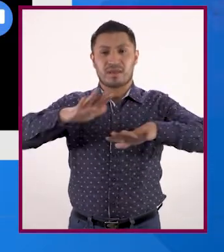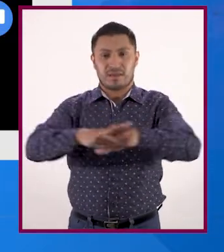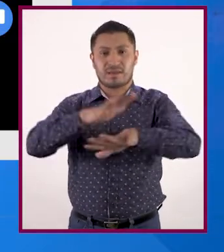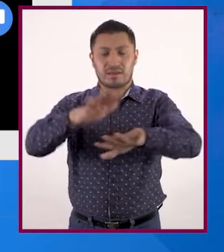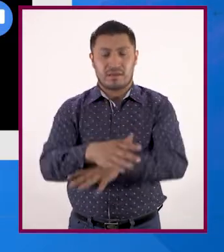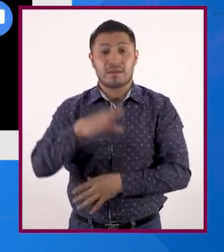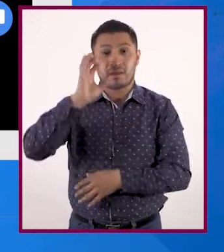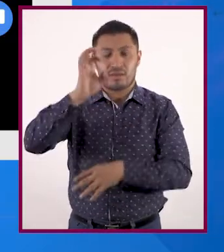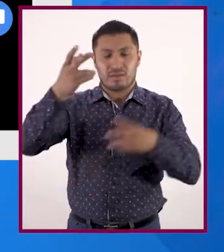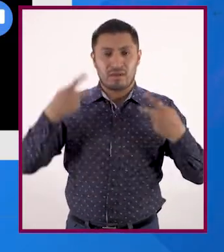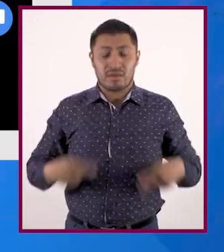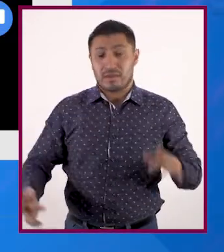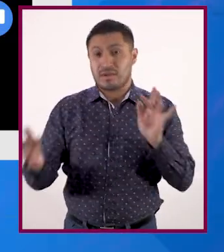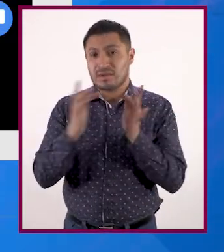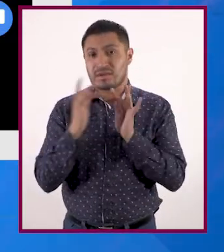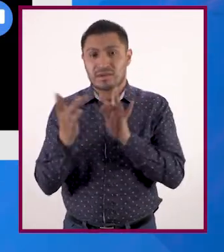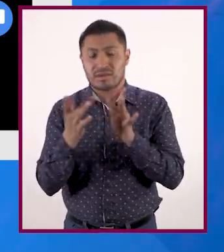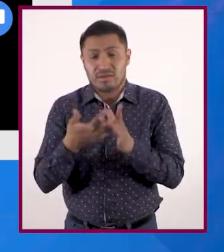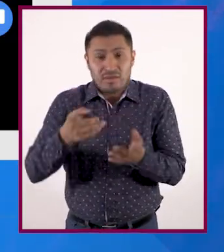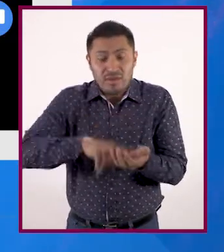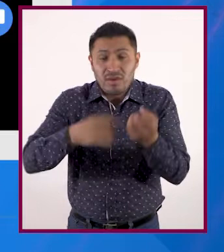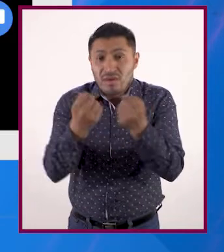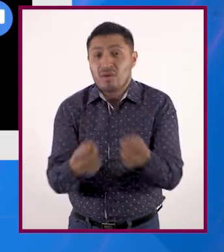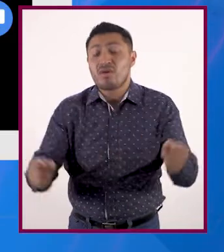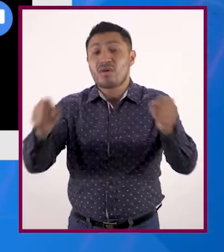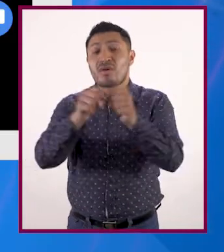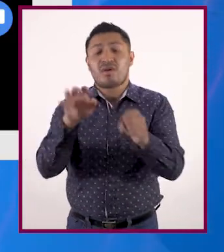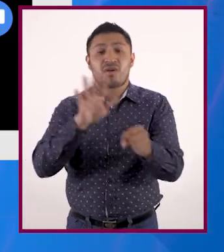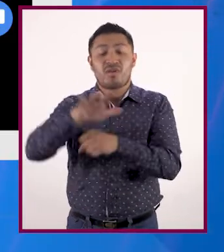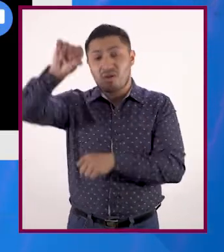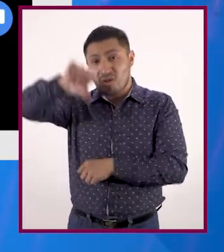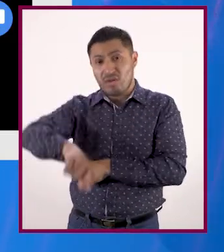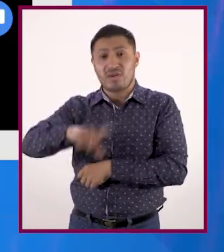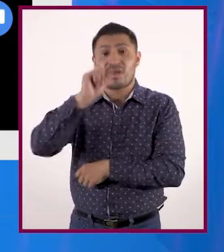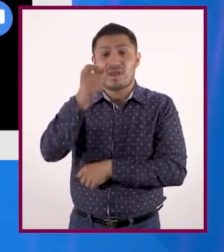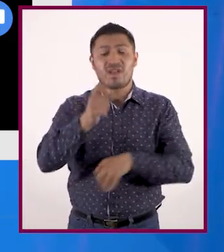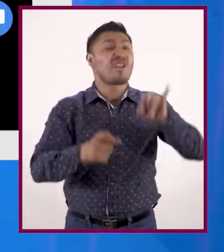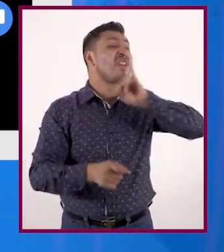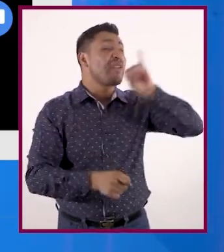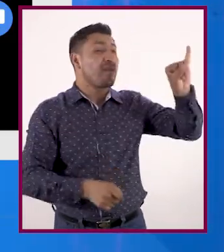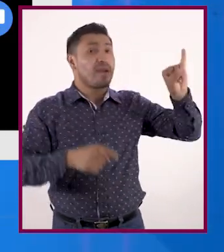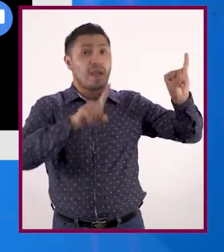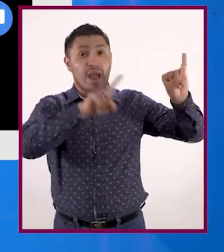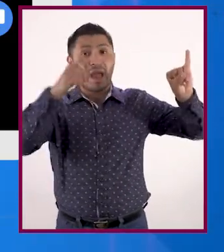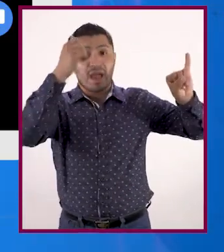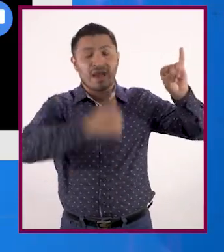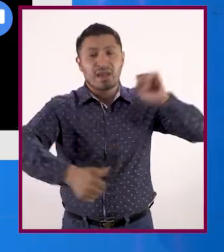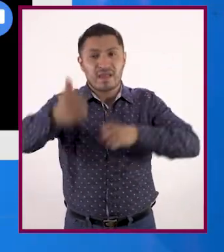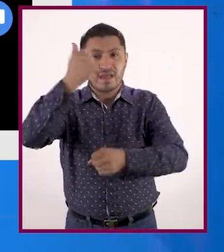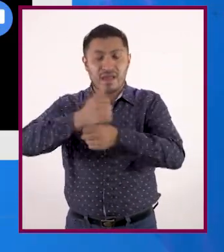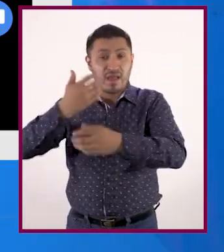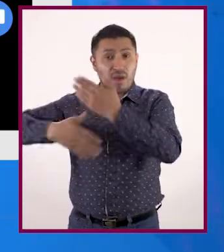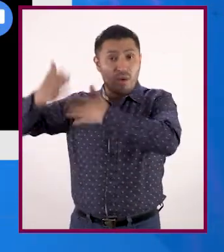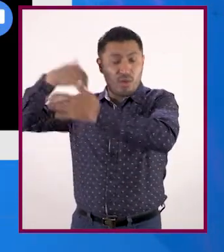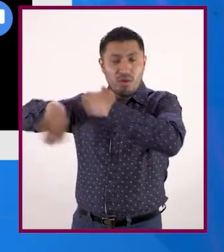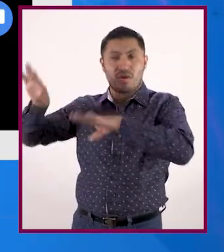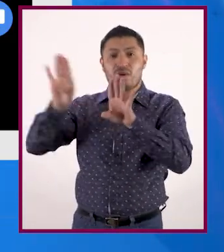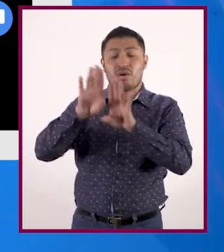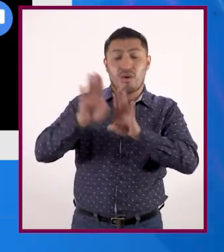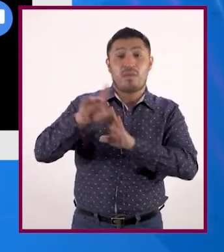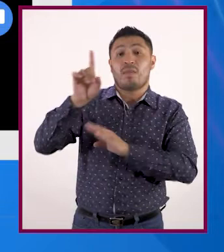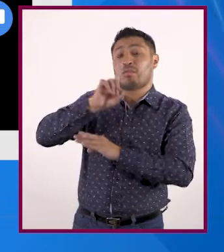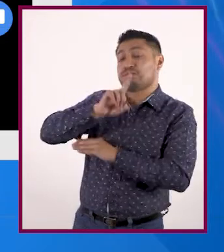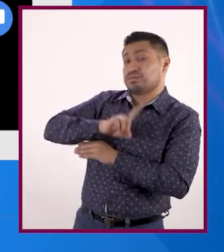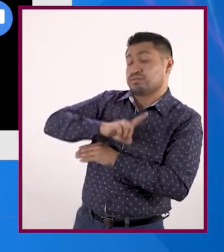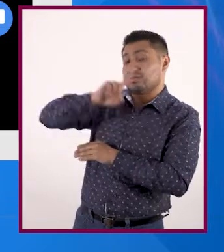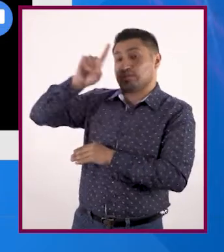individuos que conforman la sociedad y lo que hoy puede ser la izquierda hace 100 años puede ser considerado de derecha y